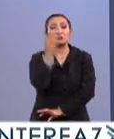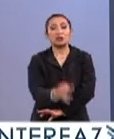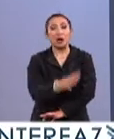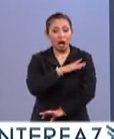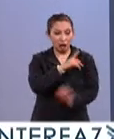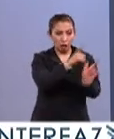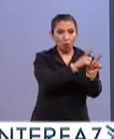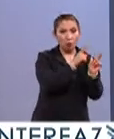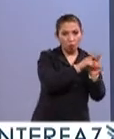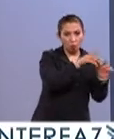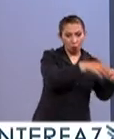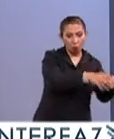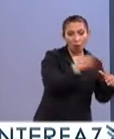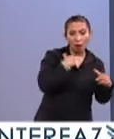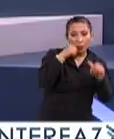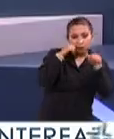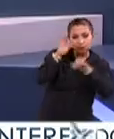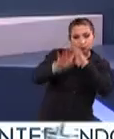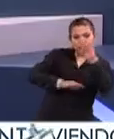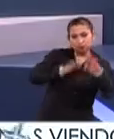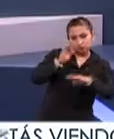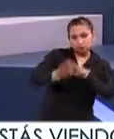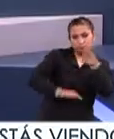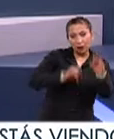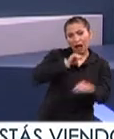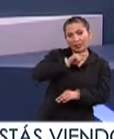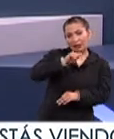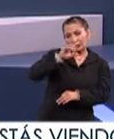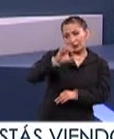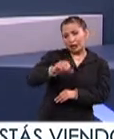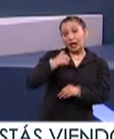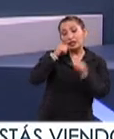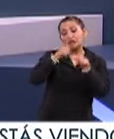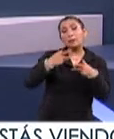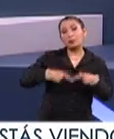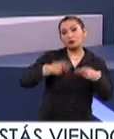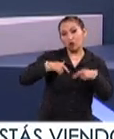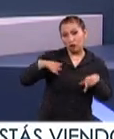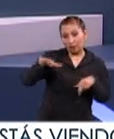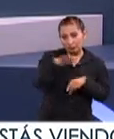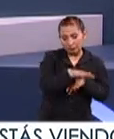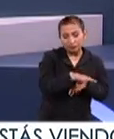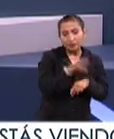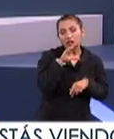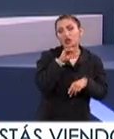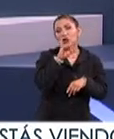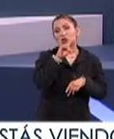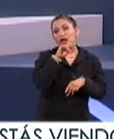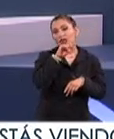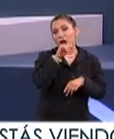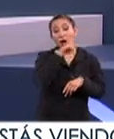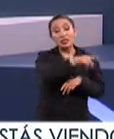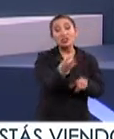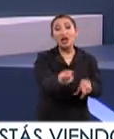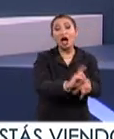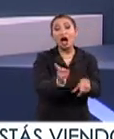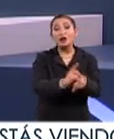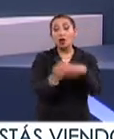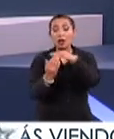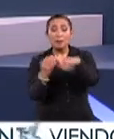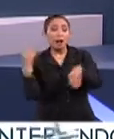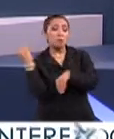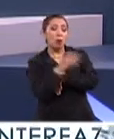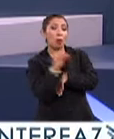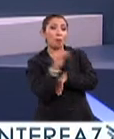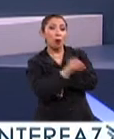grupo de atención al ciudadano que le llamamos ATC, que recibe correspondencia todos los días. Te puedo decir que